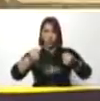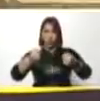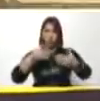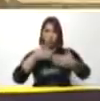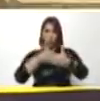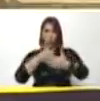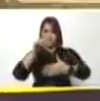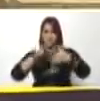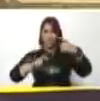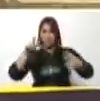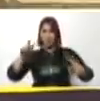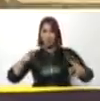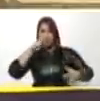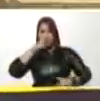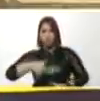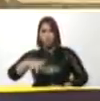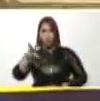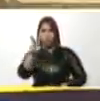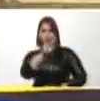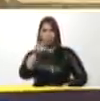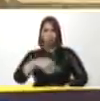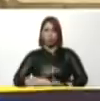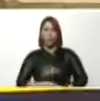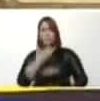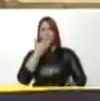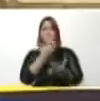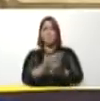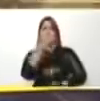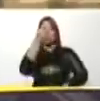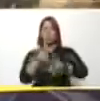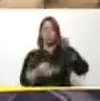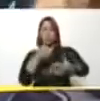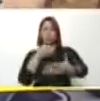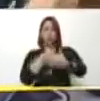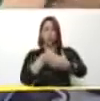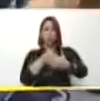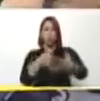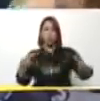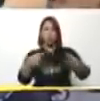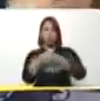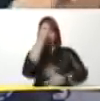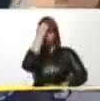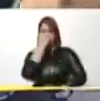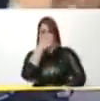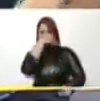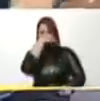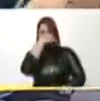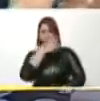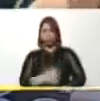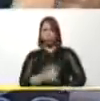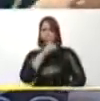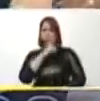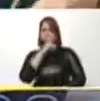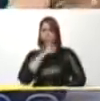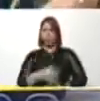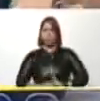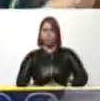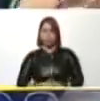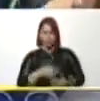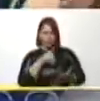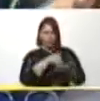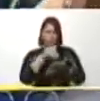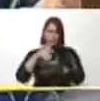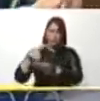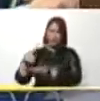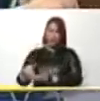esta gente. El pueblo de Venezuela pide justicia contra esta mafia nauseabunda que se ha repartido el